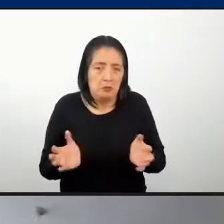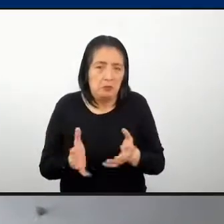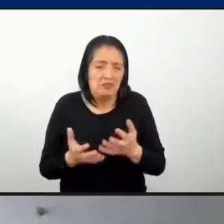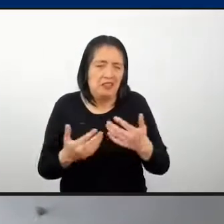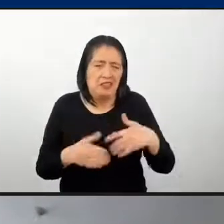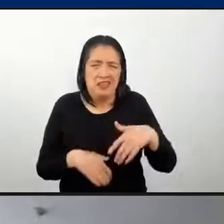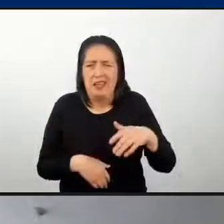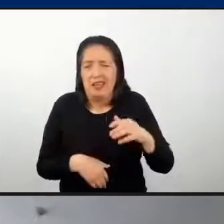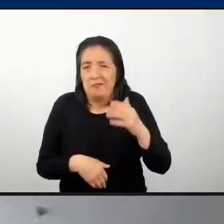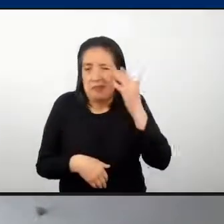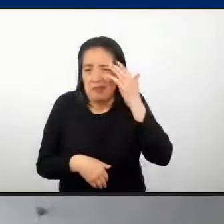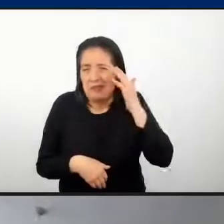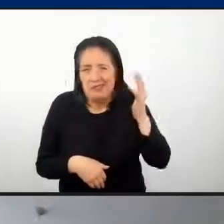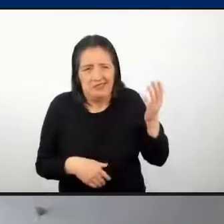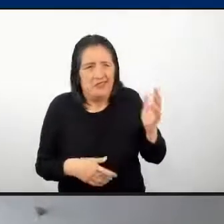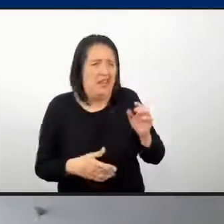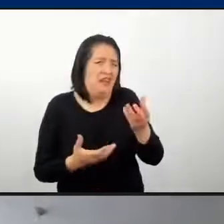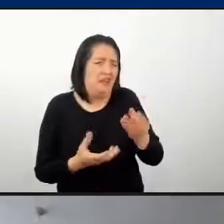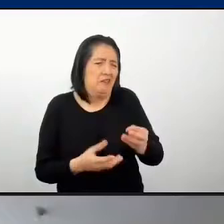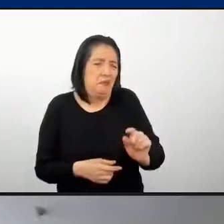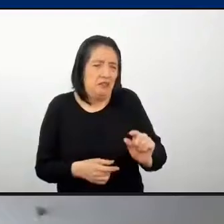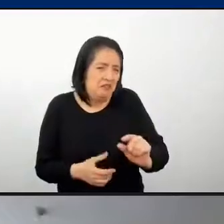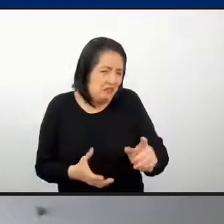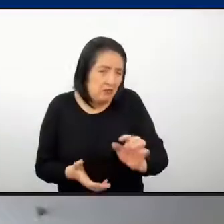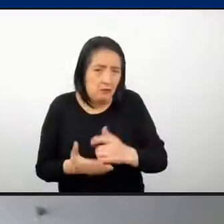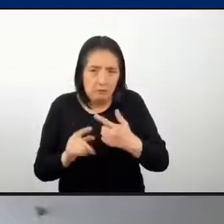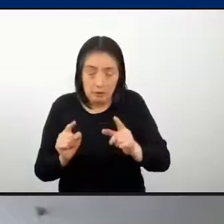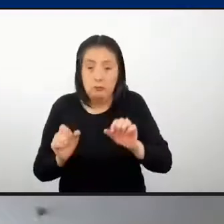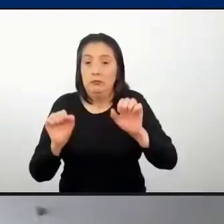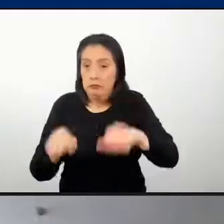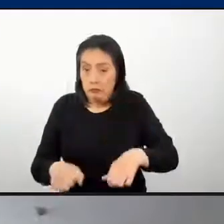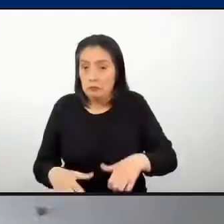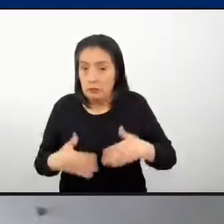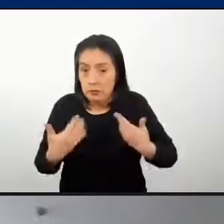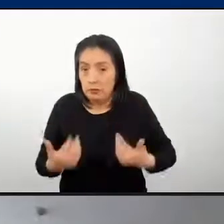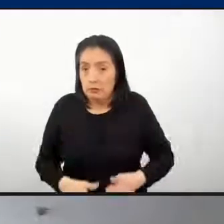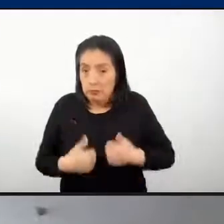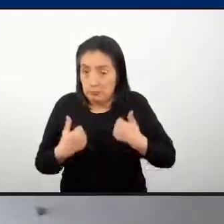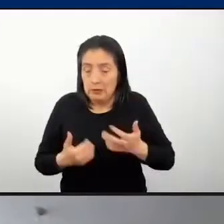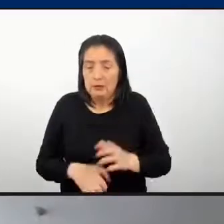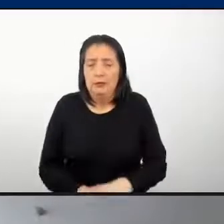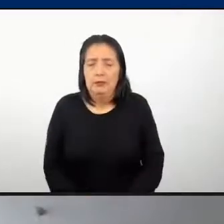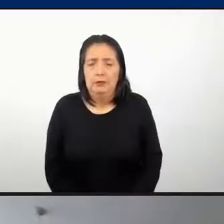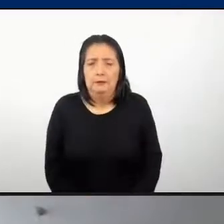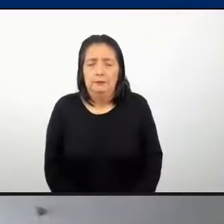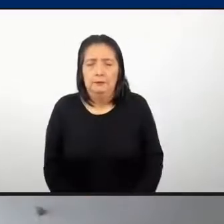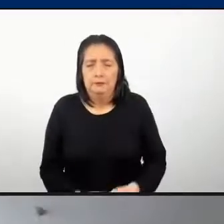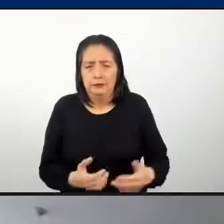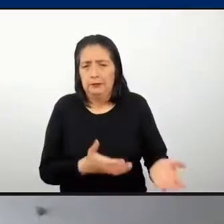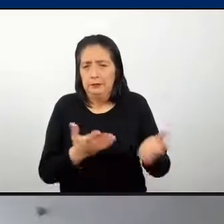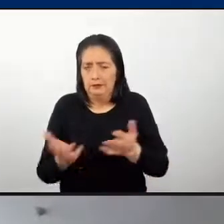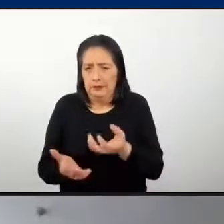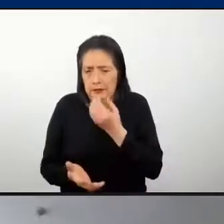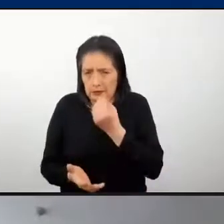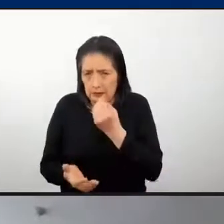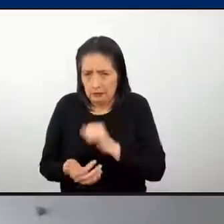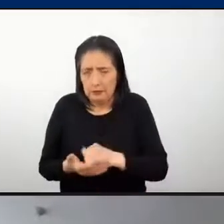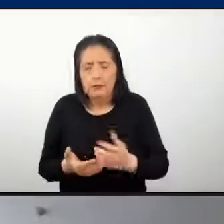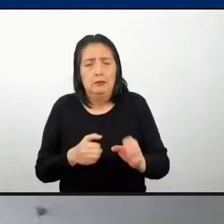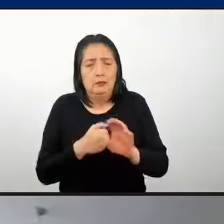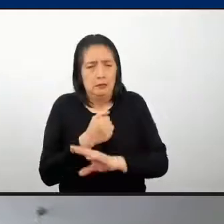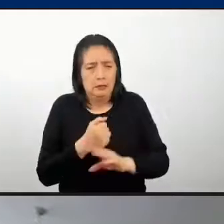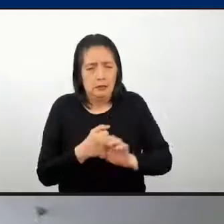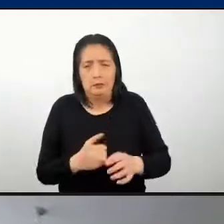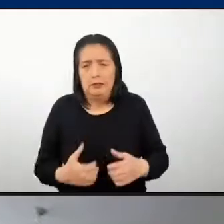banal, parecería banal, pero que nos ha permitido sobrevivir, que nos traigan alimentos y las cosas básicas